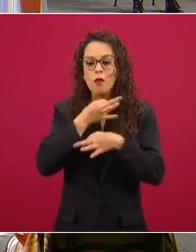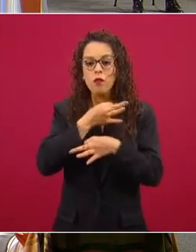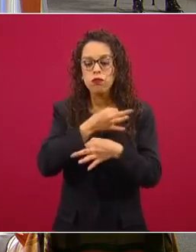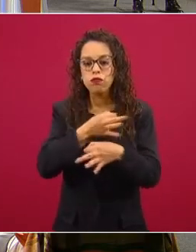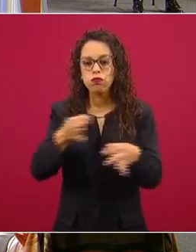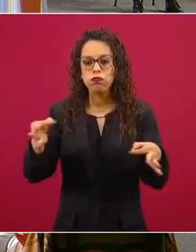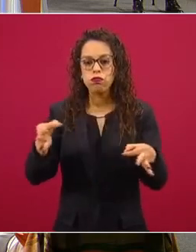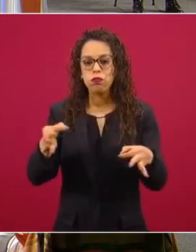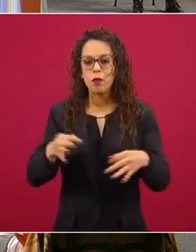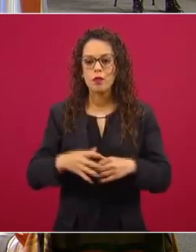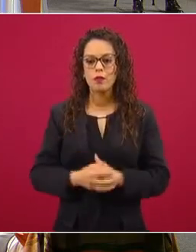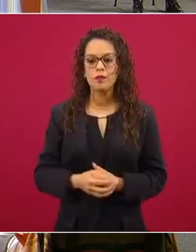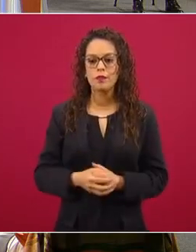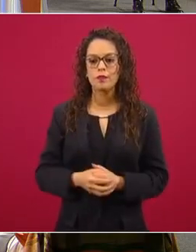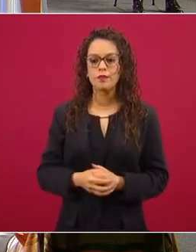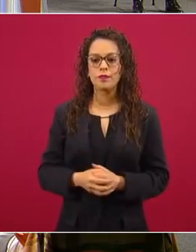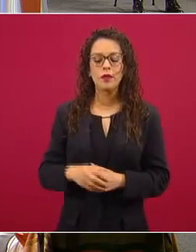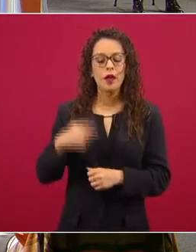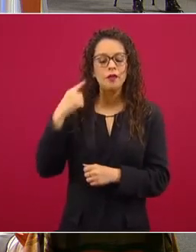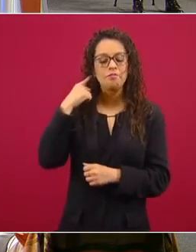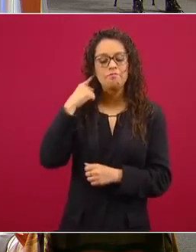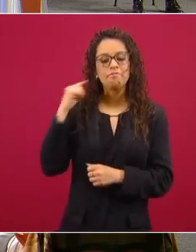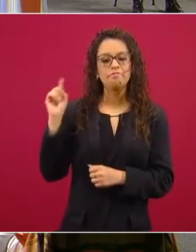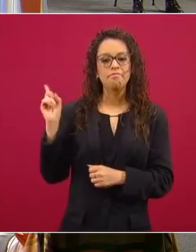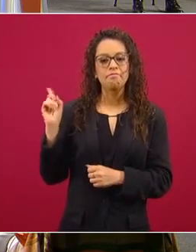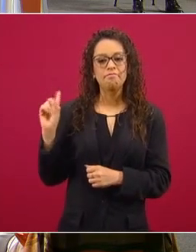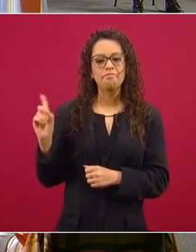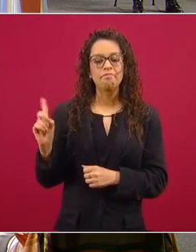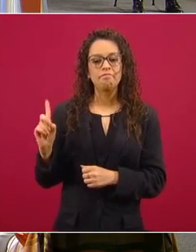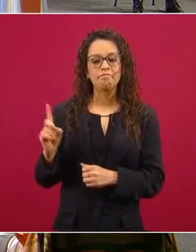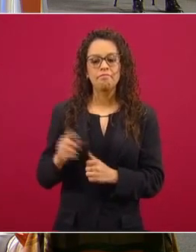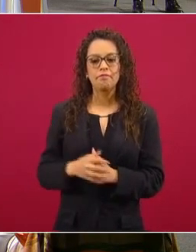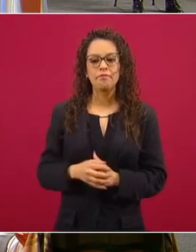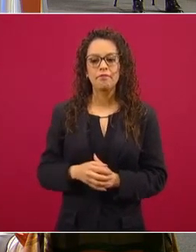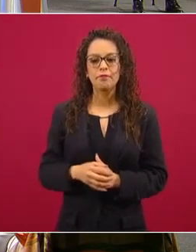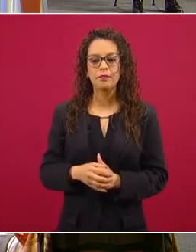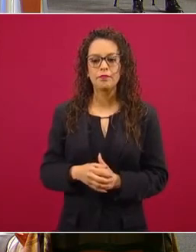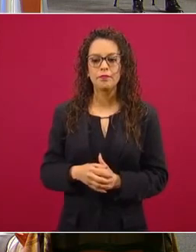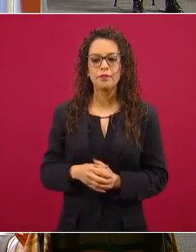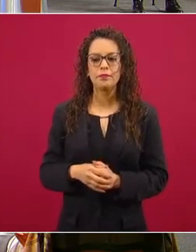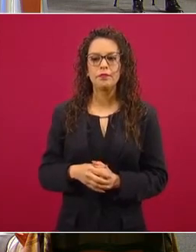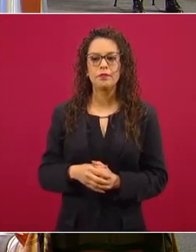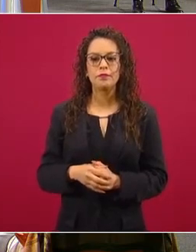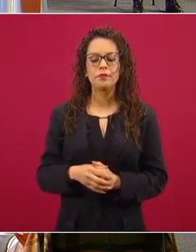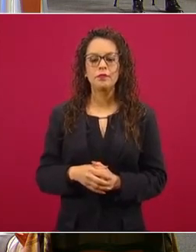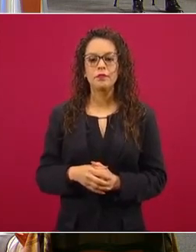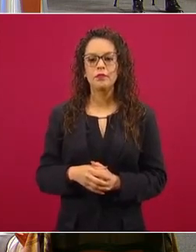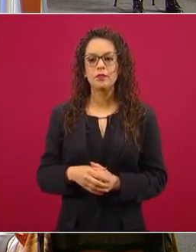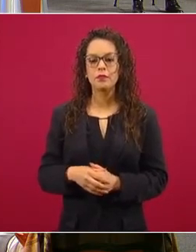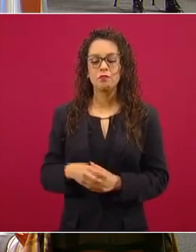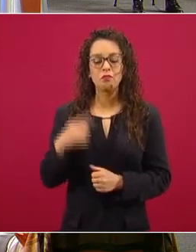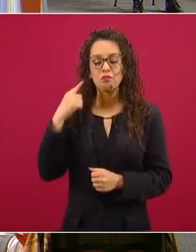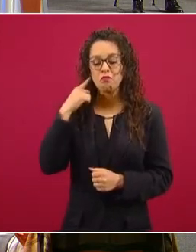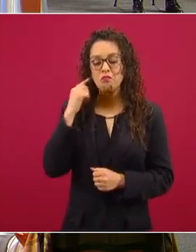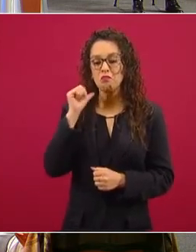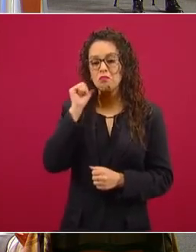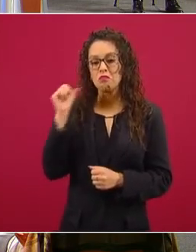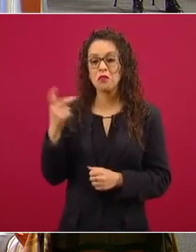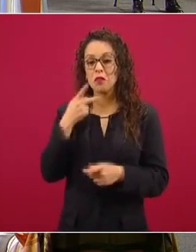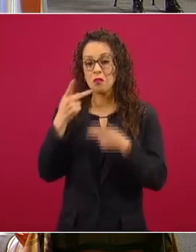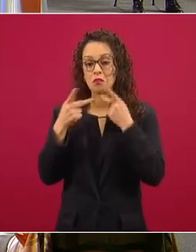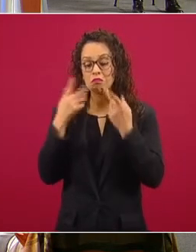¿Mande? Usted el 12 de febrero estuvo en Acaponeta, Nayarit, sí. Y ahí habló de lo de las masacres.